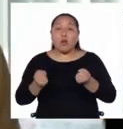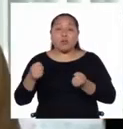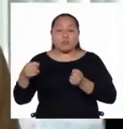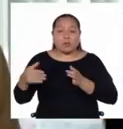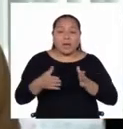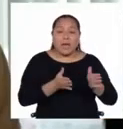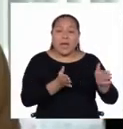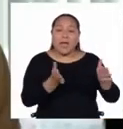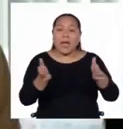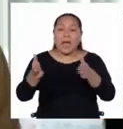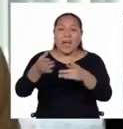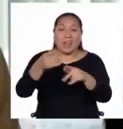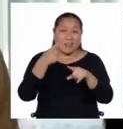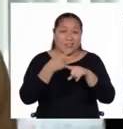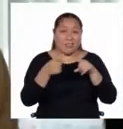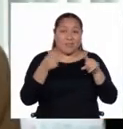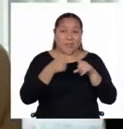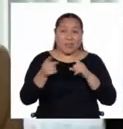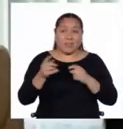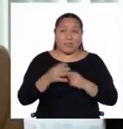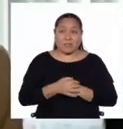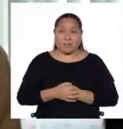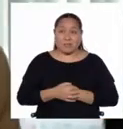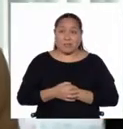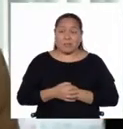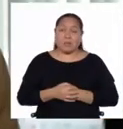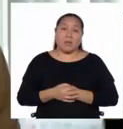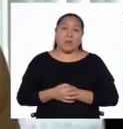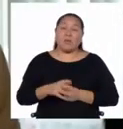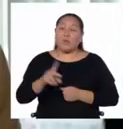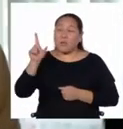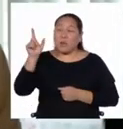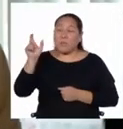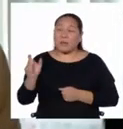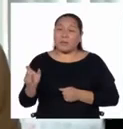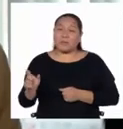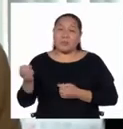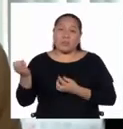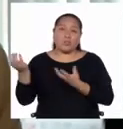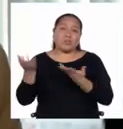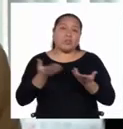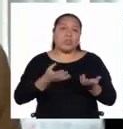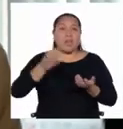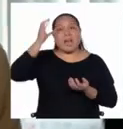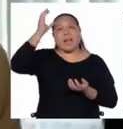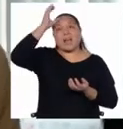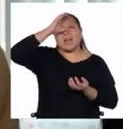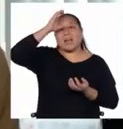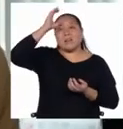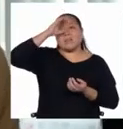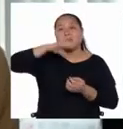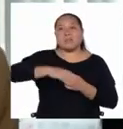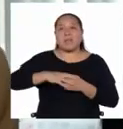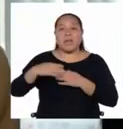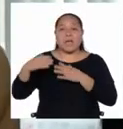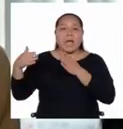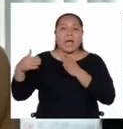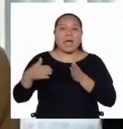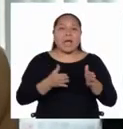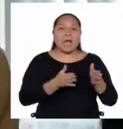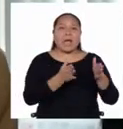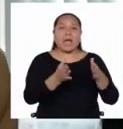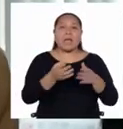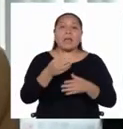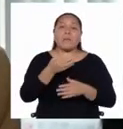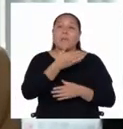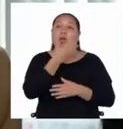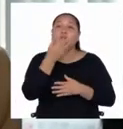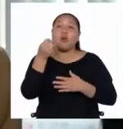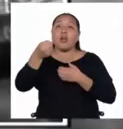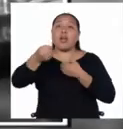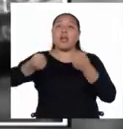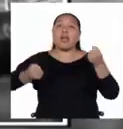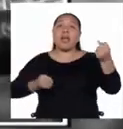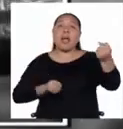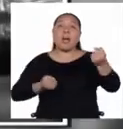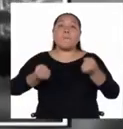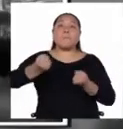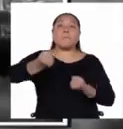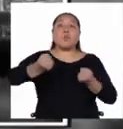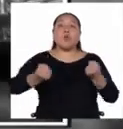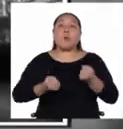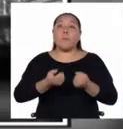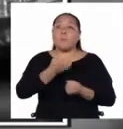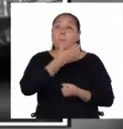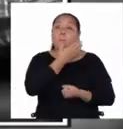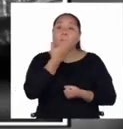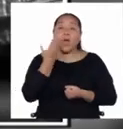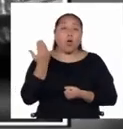alguien que nos vendió, para mí equivocadamente, el concepto que la carretera que el camión era mejor que el ferrocarril. y entonces